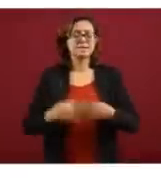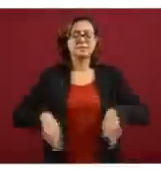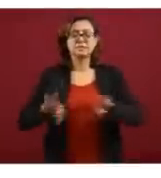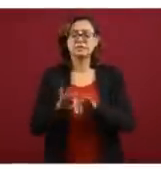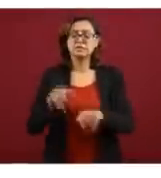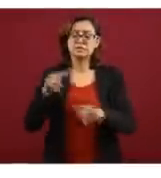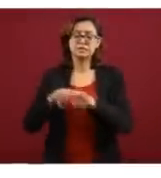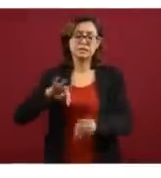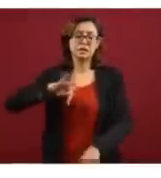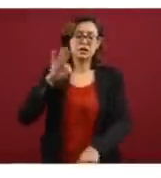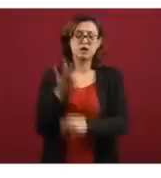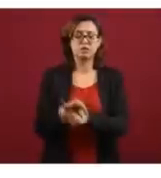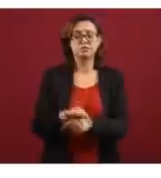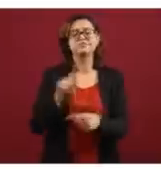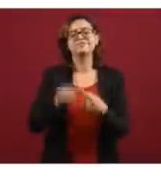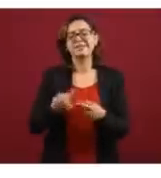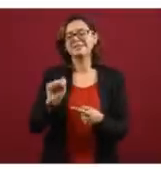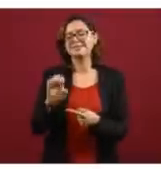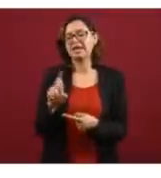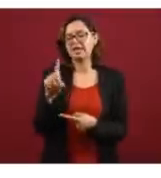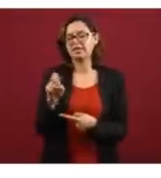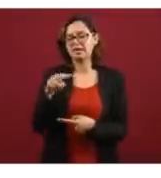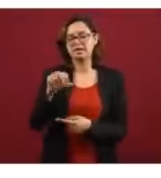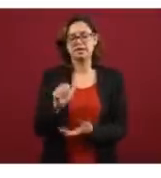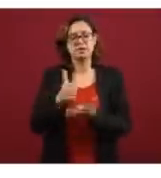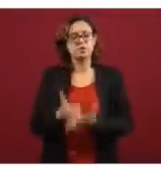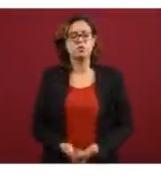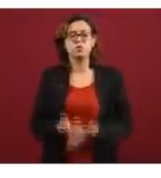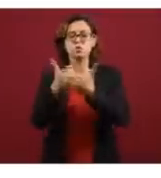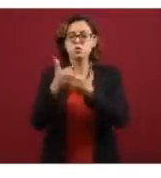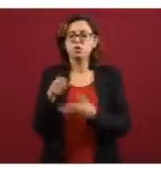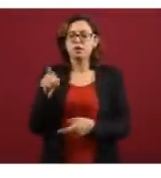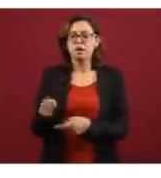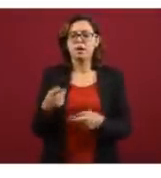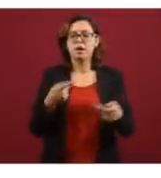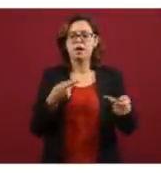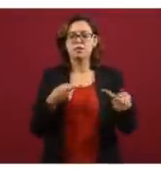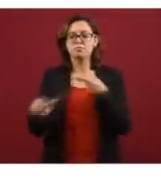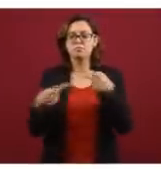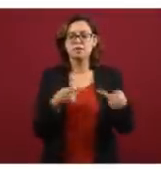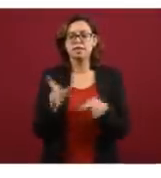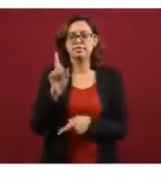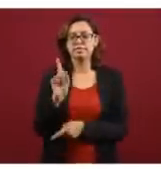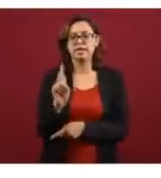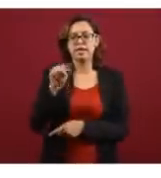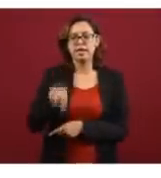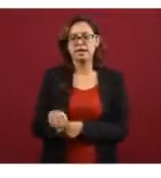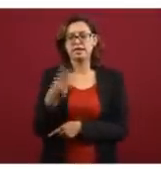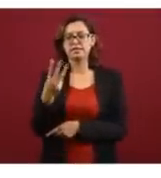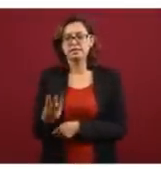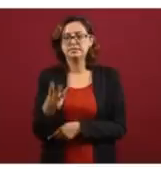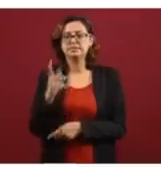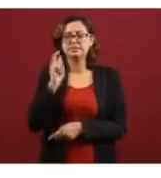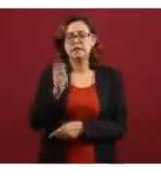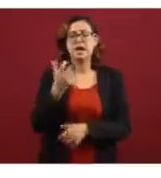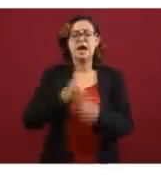civil es la Secretaría de la Defensa Nacional, a través de su plan DN3, un plan DN3 que nace